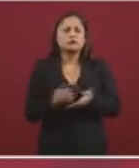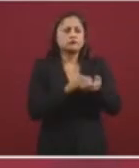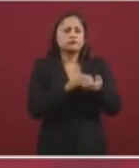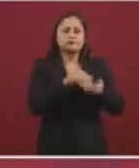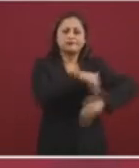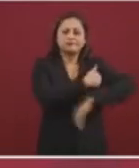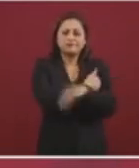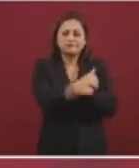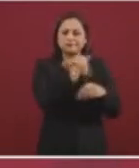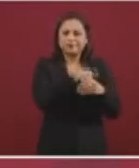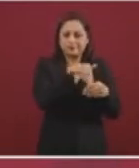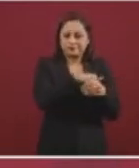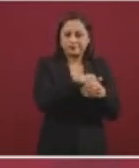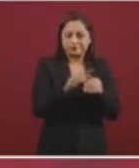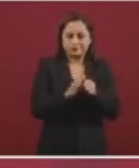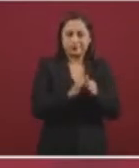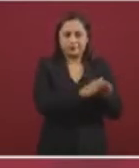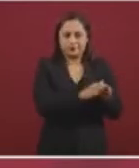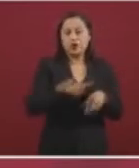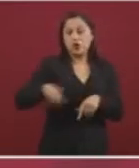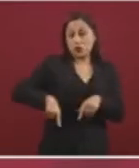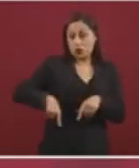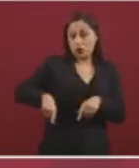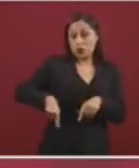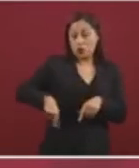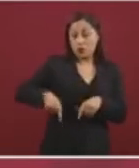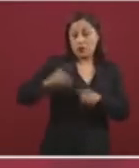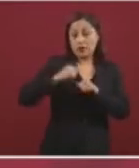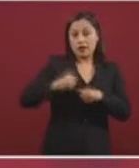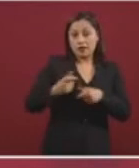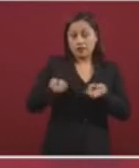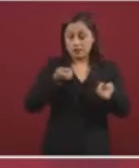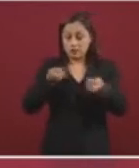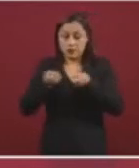Y el gobierno, con el dinero del presupuesto, que es dinero